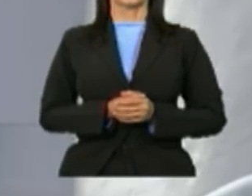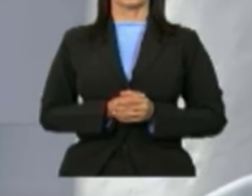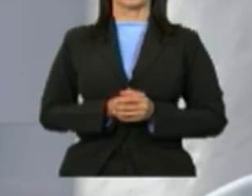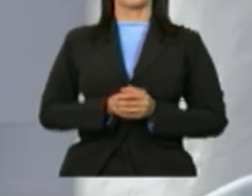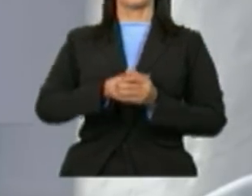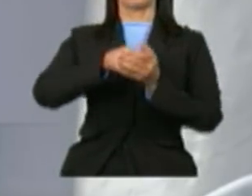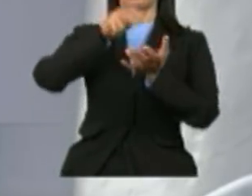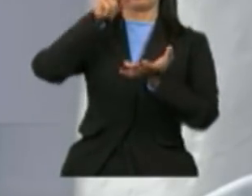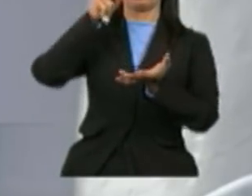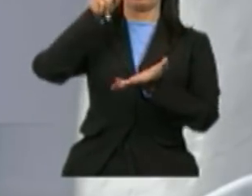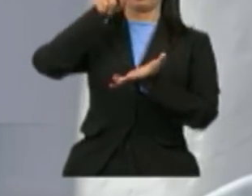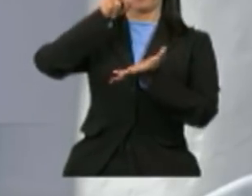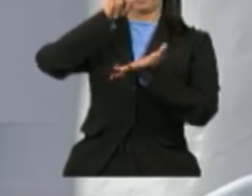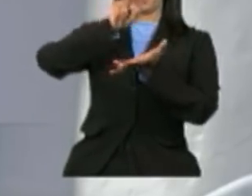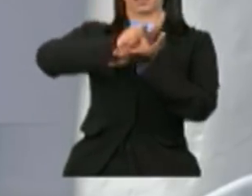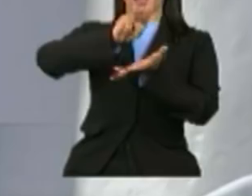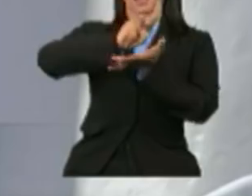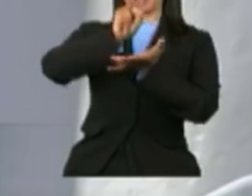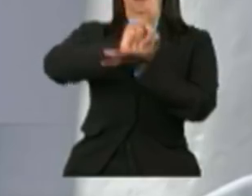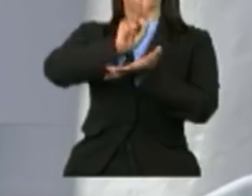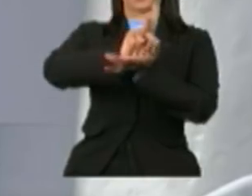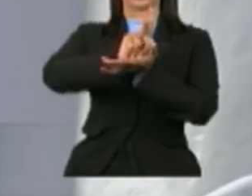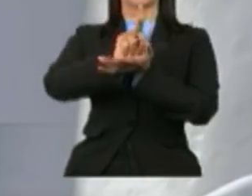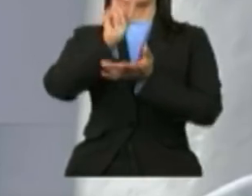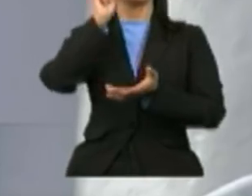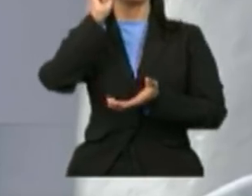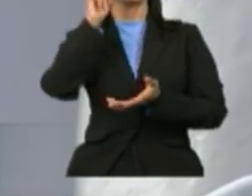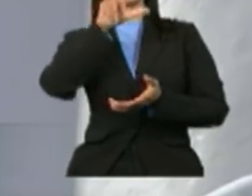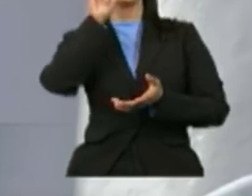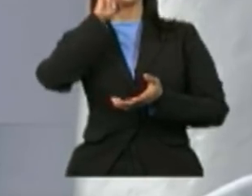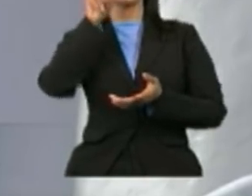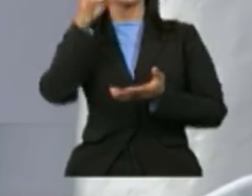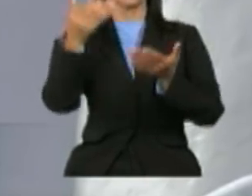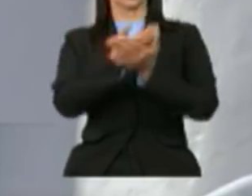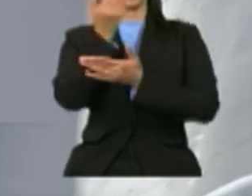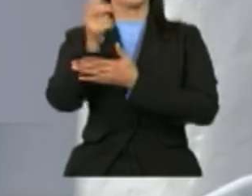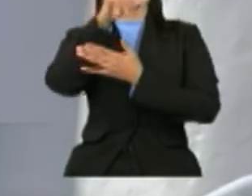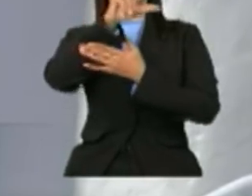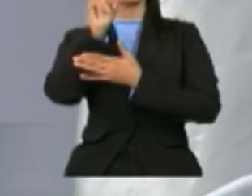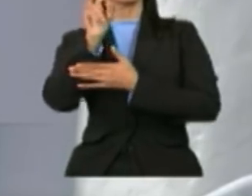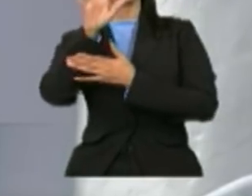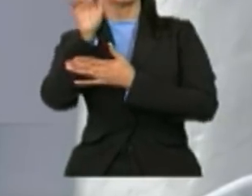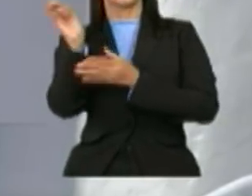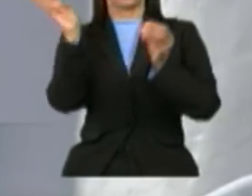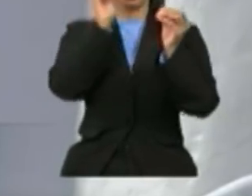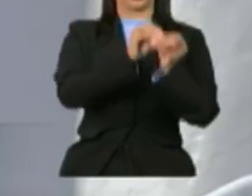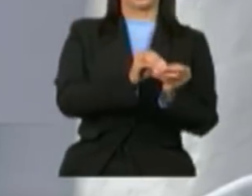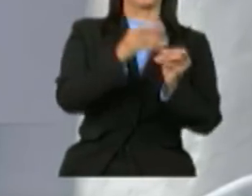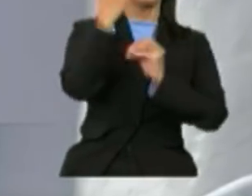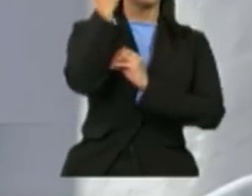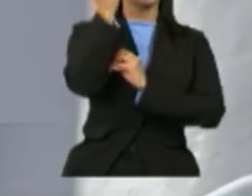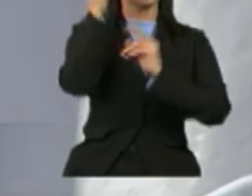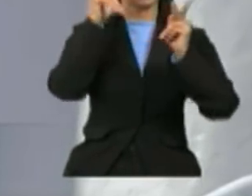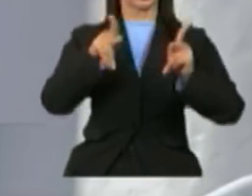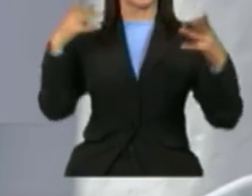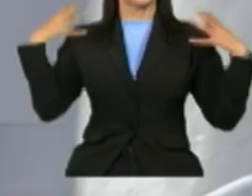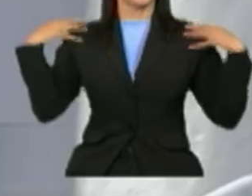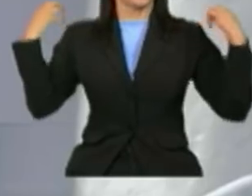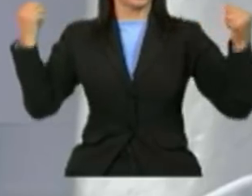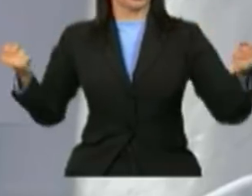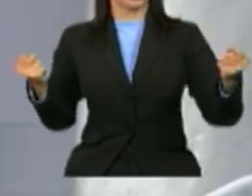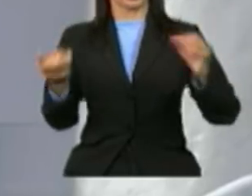La Vega, 21 casos nuevos, 351 acumulados, 15